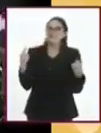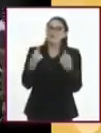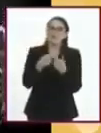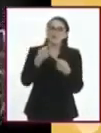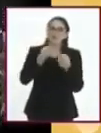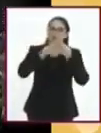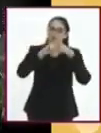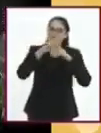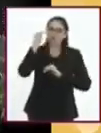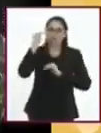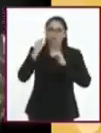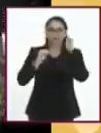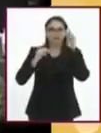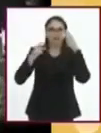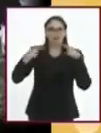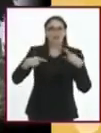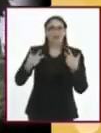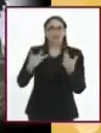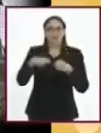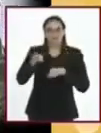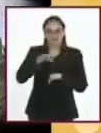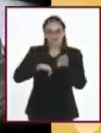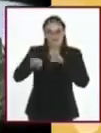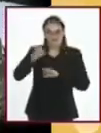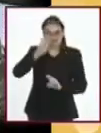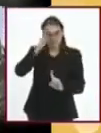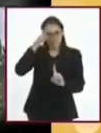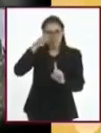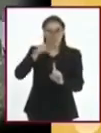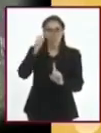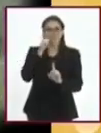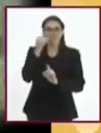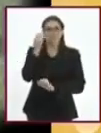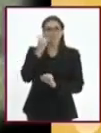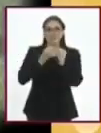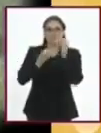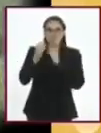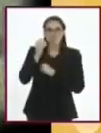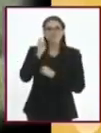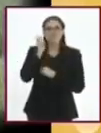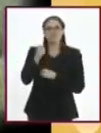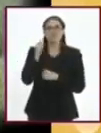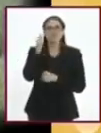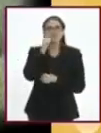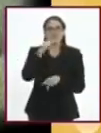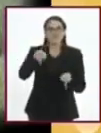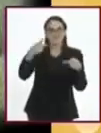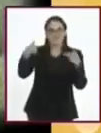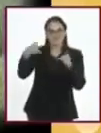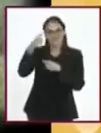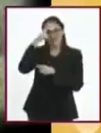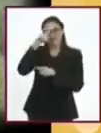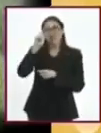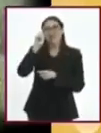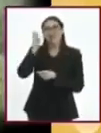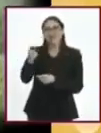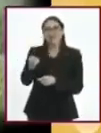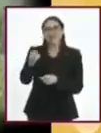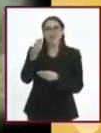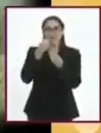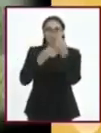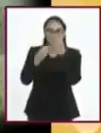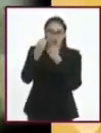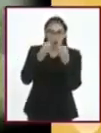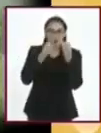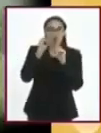los productores que están dedicados fundamentalmente a una alimentación rentable que va fundamentalmente para la ganadería o para